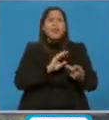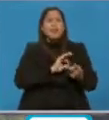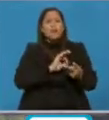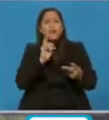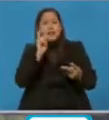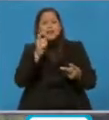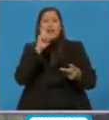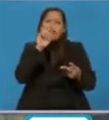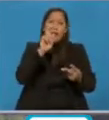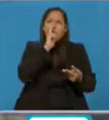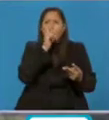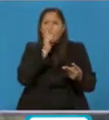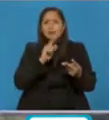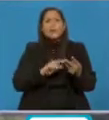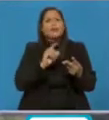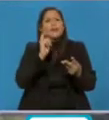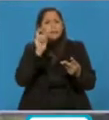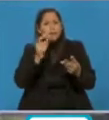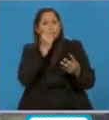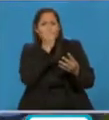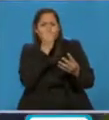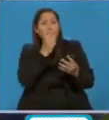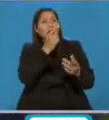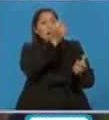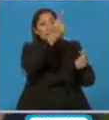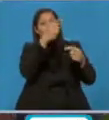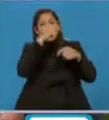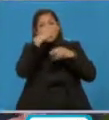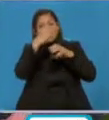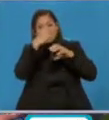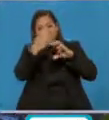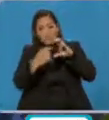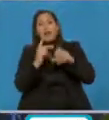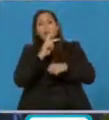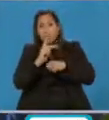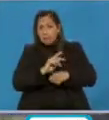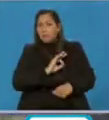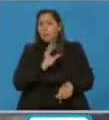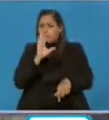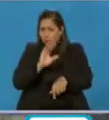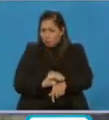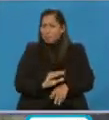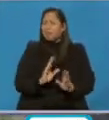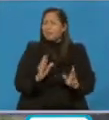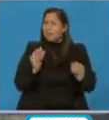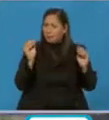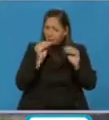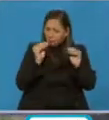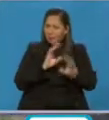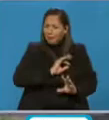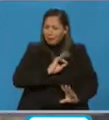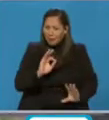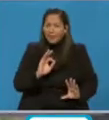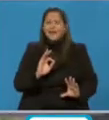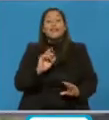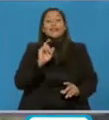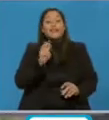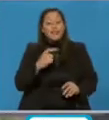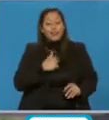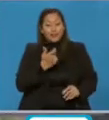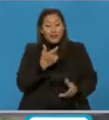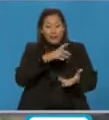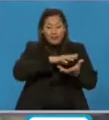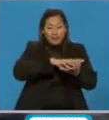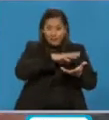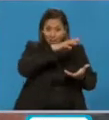puedes se pagar puede. alimentos en cada vez más países. Y la intención justamente tiene mucho que ver con que mientras el dinero que tú